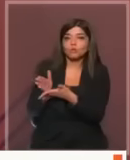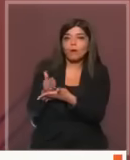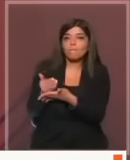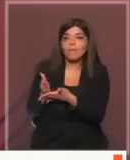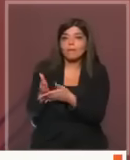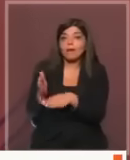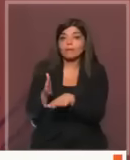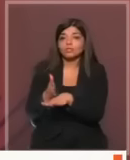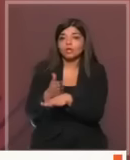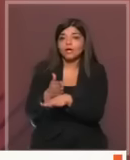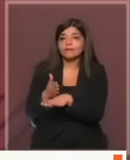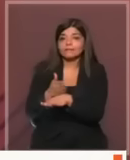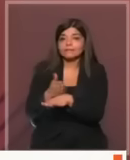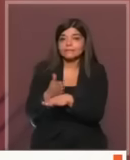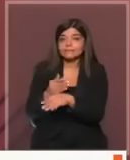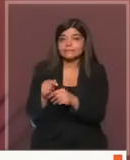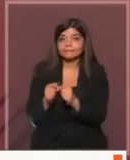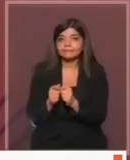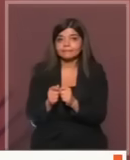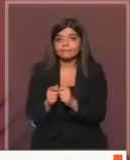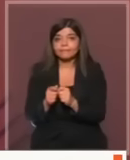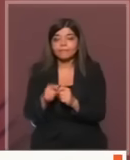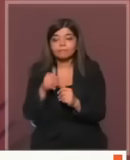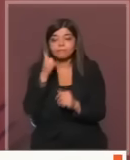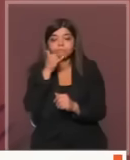Ahí. Allá.